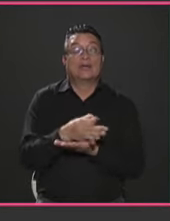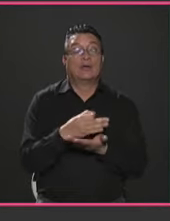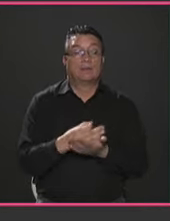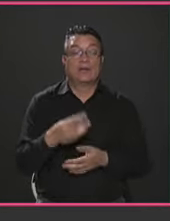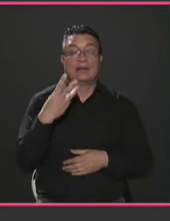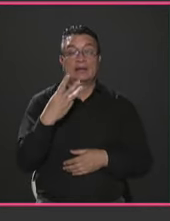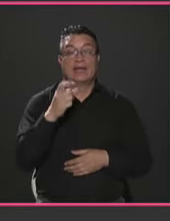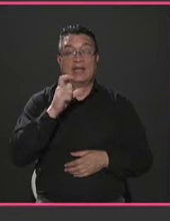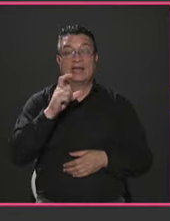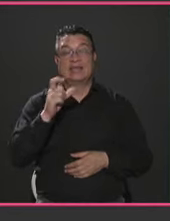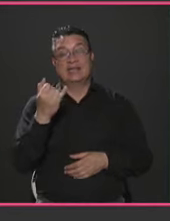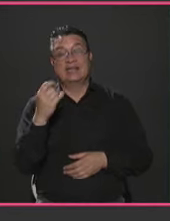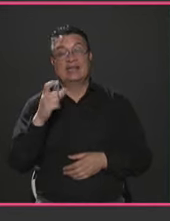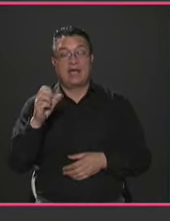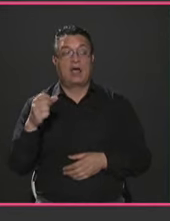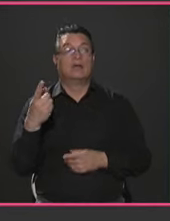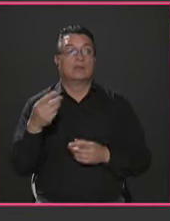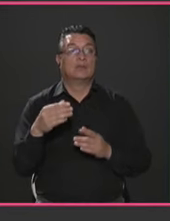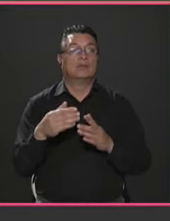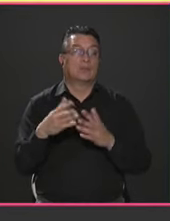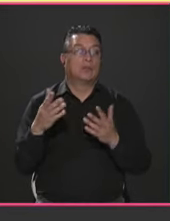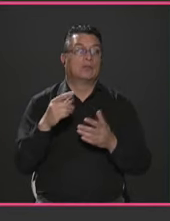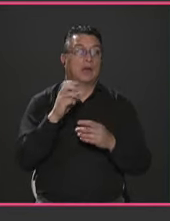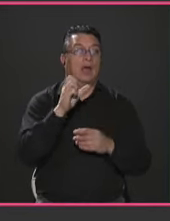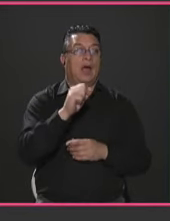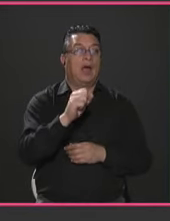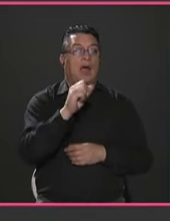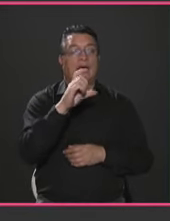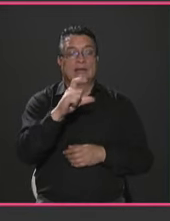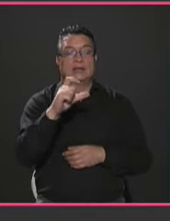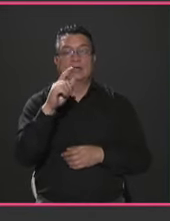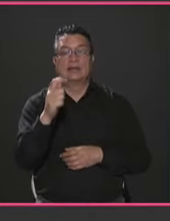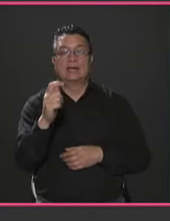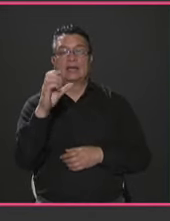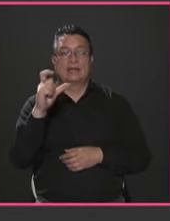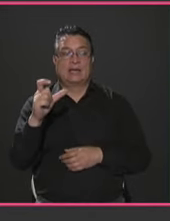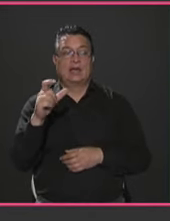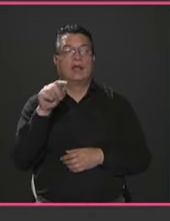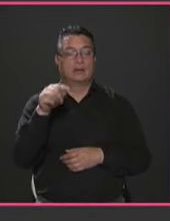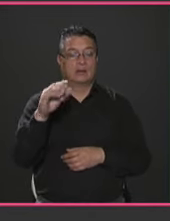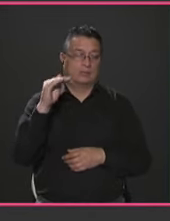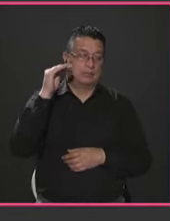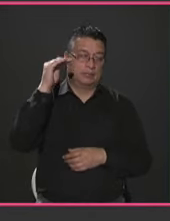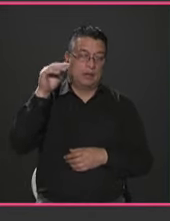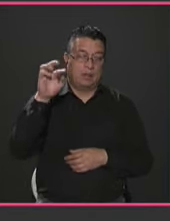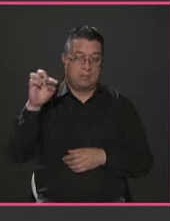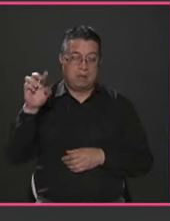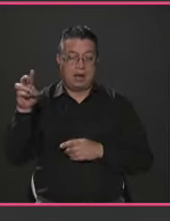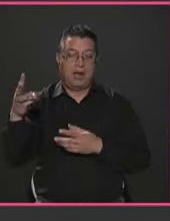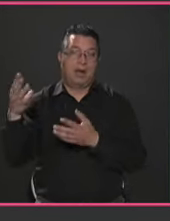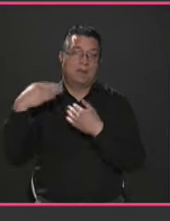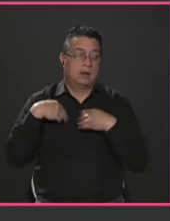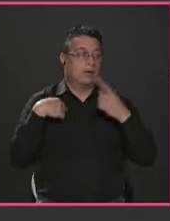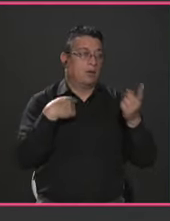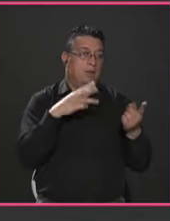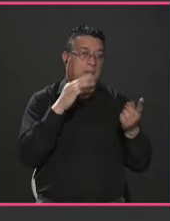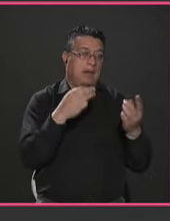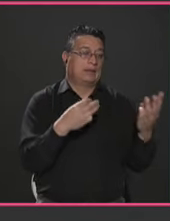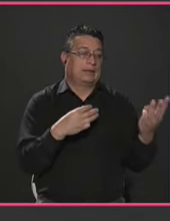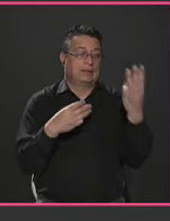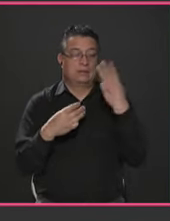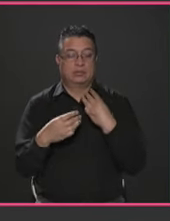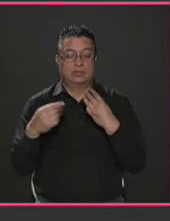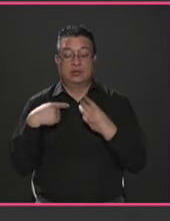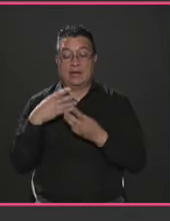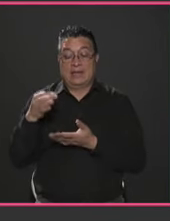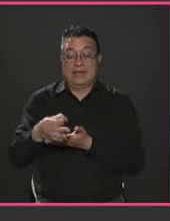gabas o 3 por 10 a la 9 de letras actg que no hereda nuestro padre otras tres que no hereda nuestra madre en total en cada